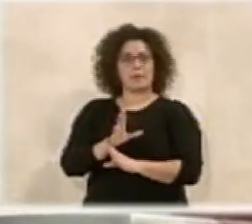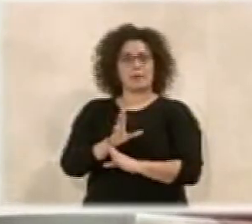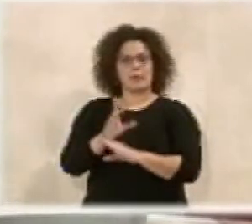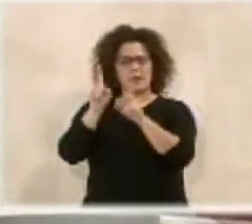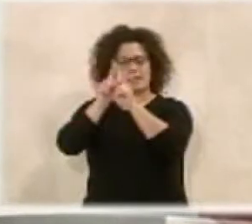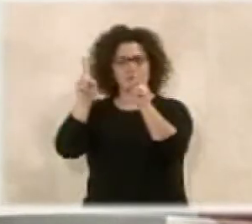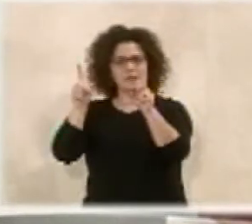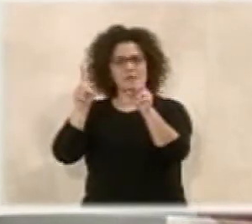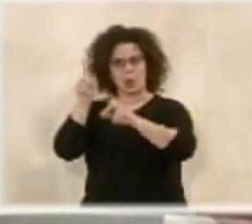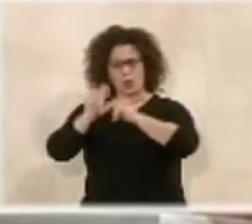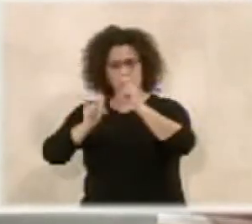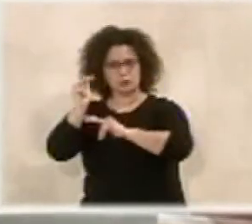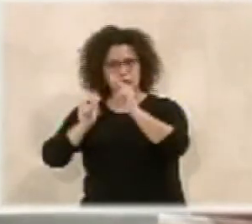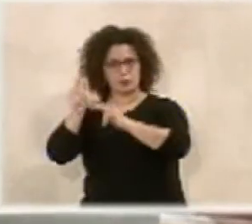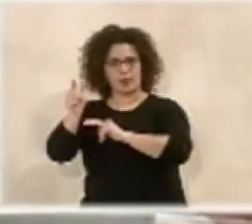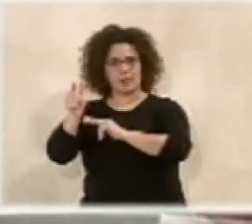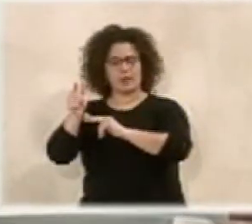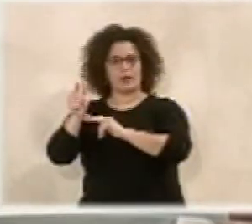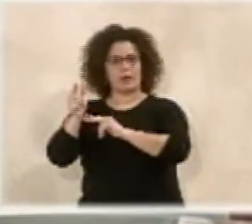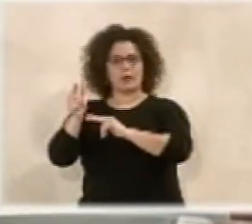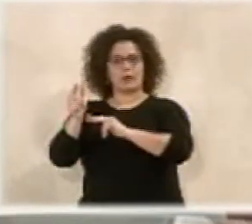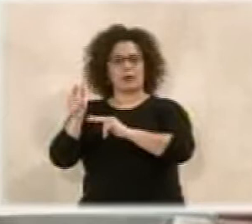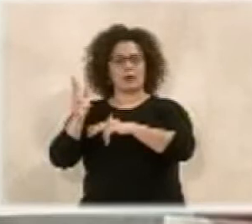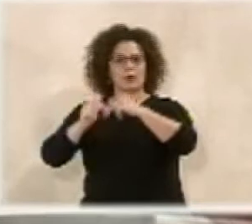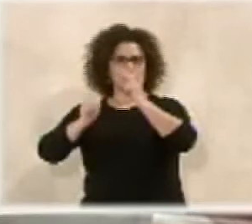la empresa constructora tiene algún tipo